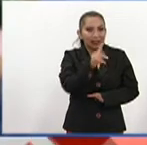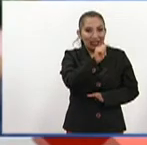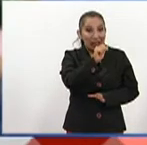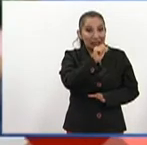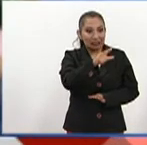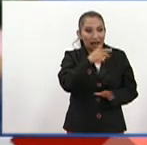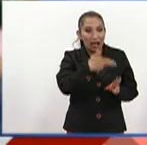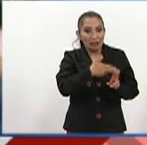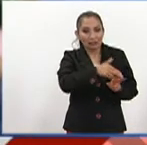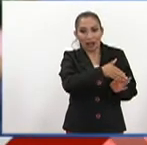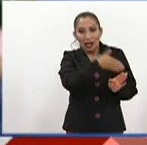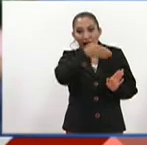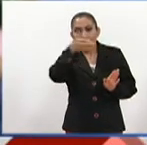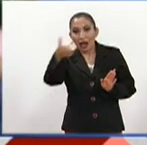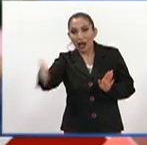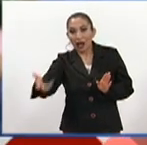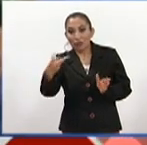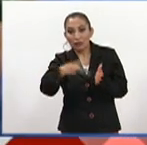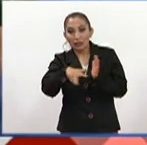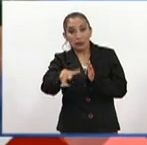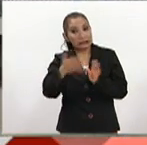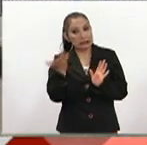Comercio Norteamérica.